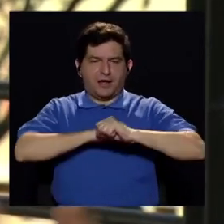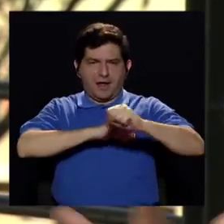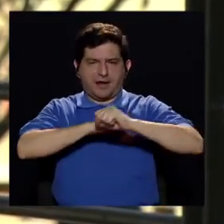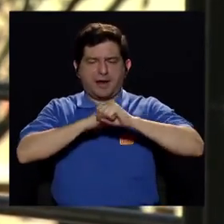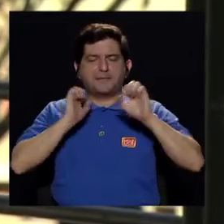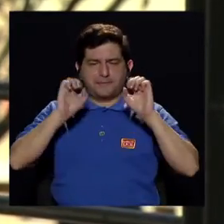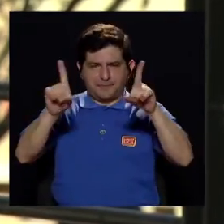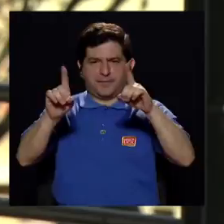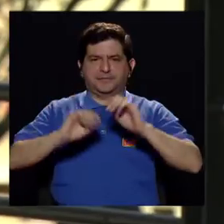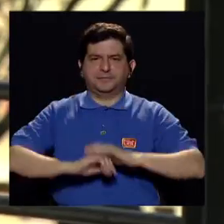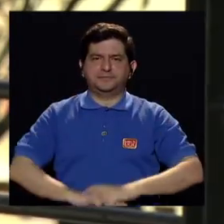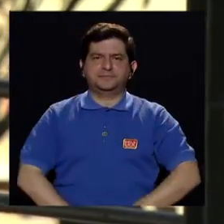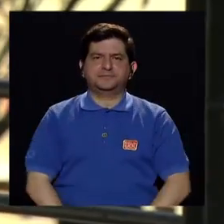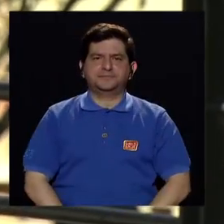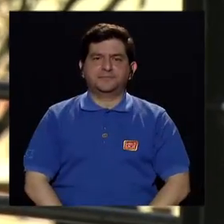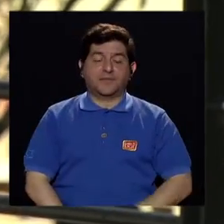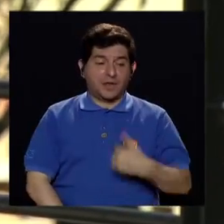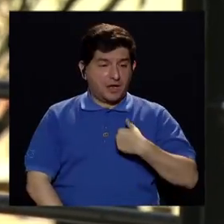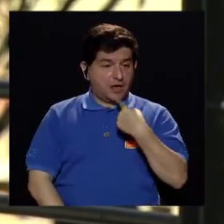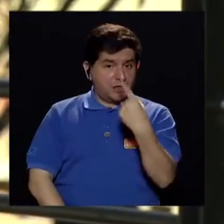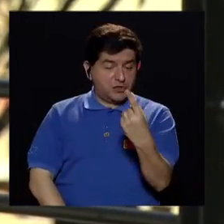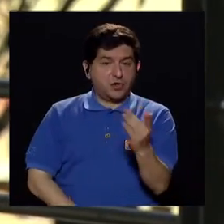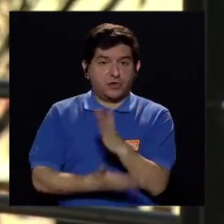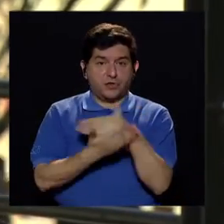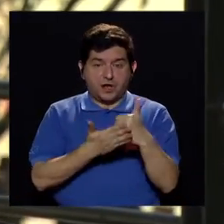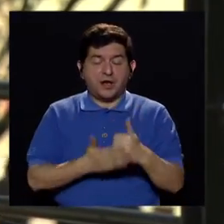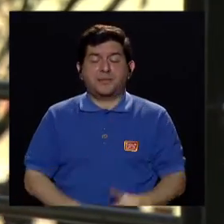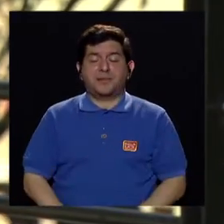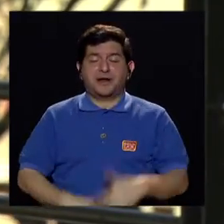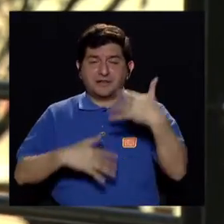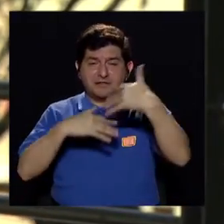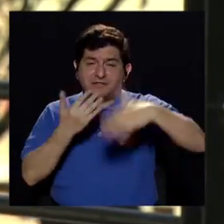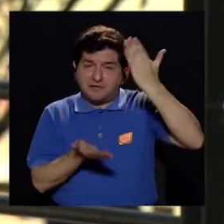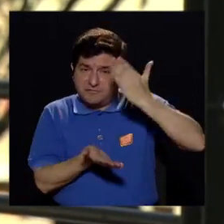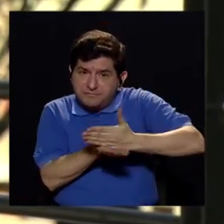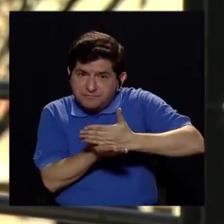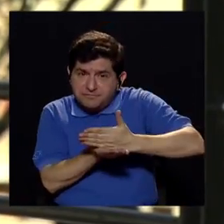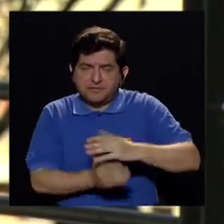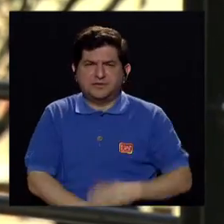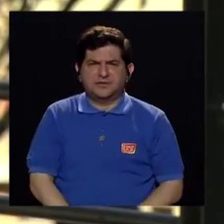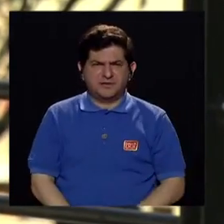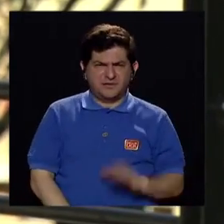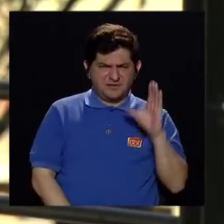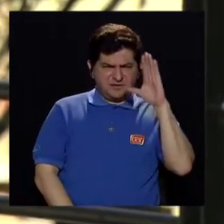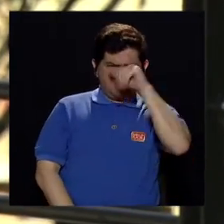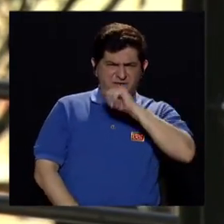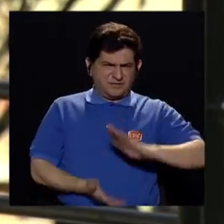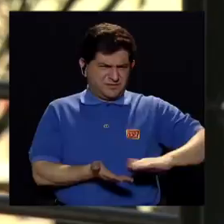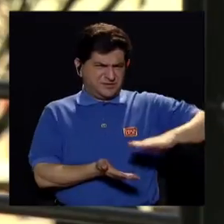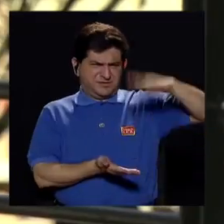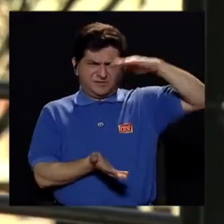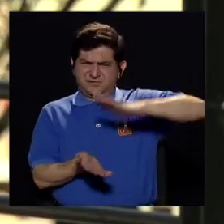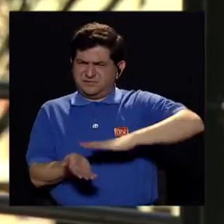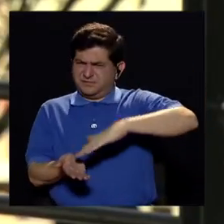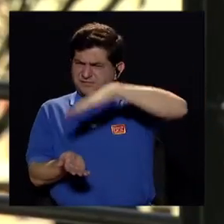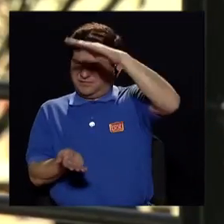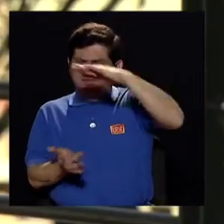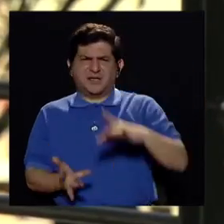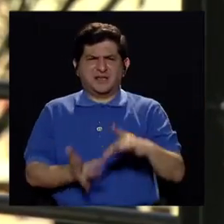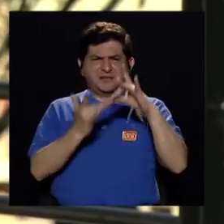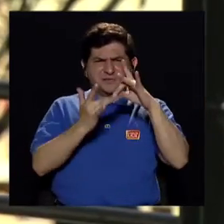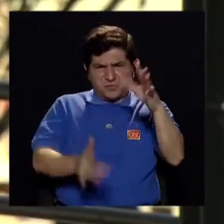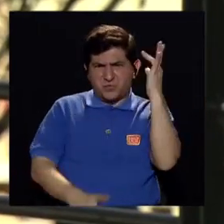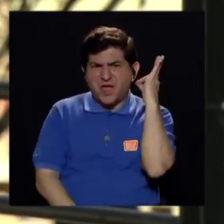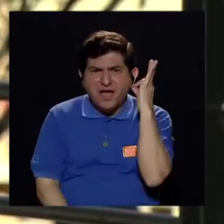educativa. Y te lo menciono con la parte de la menopausia. Vemos grandes aumentos en, sobre todo, las